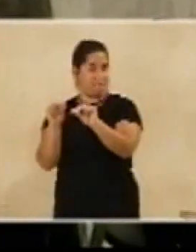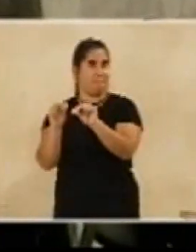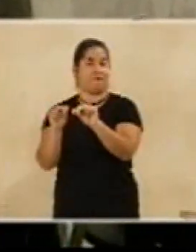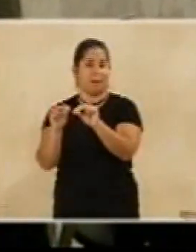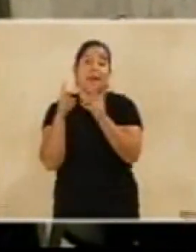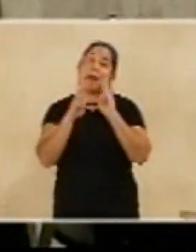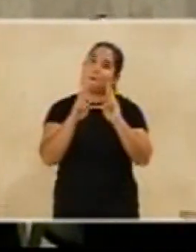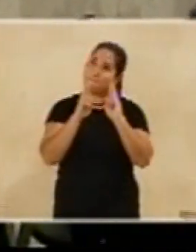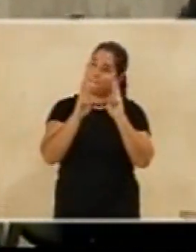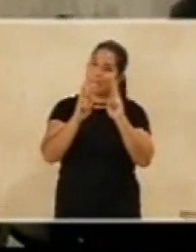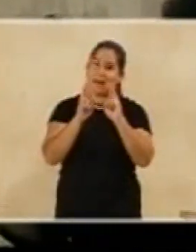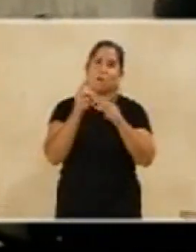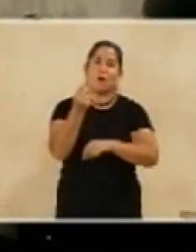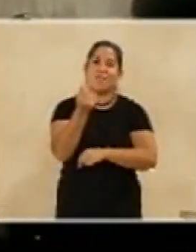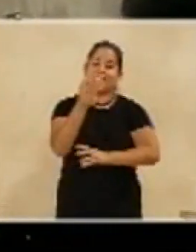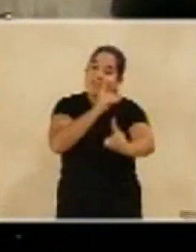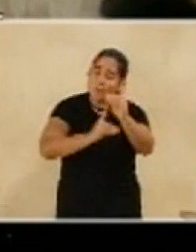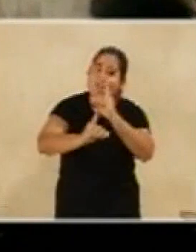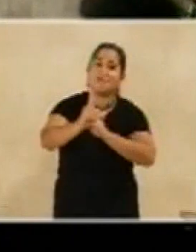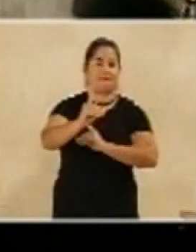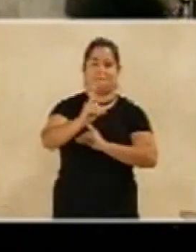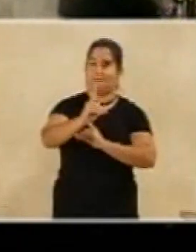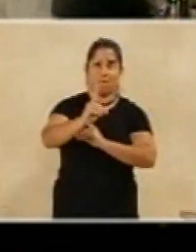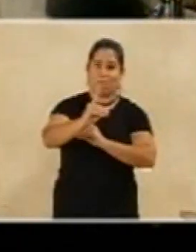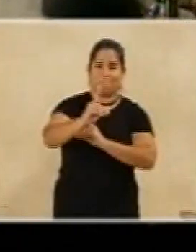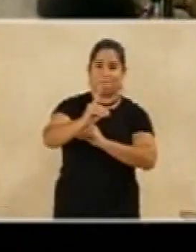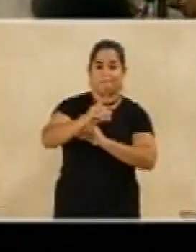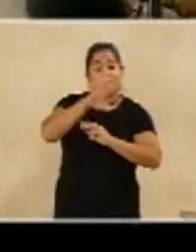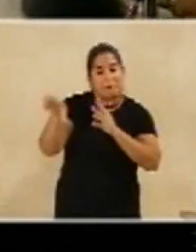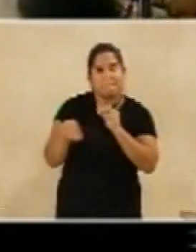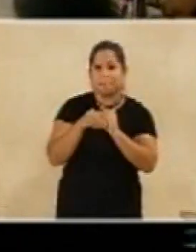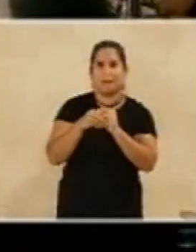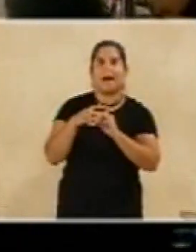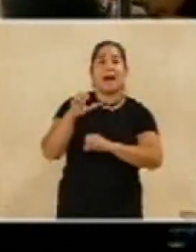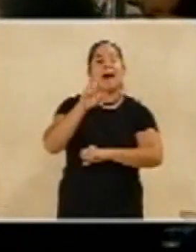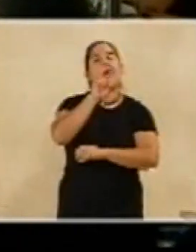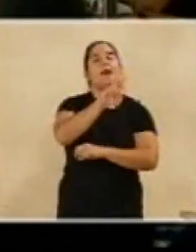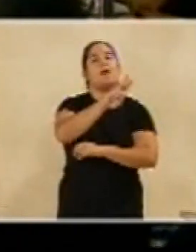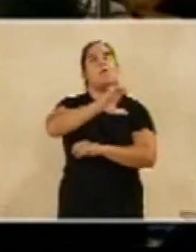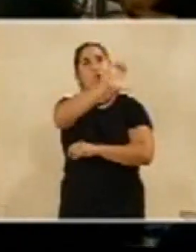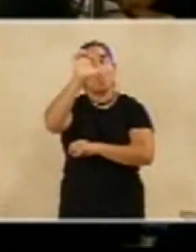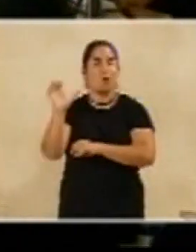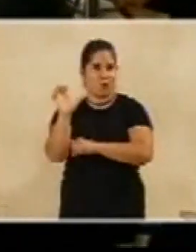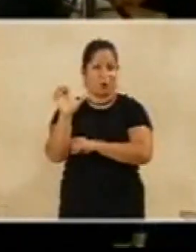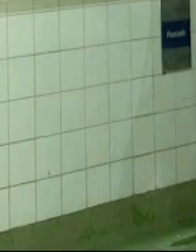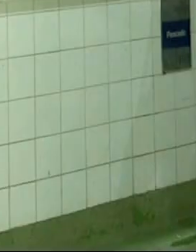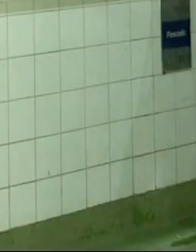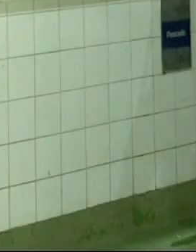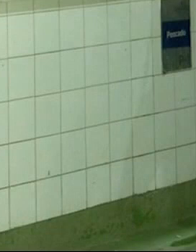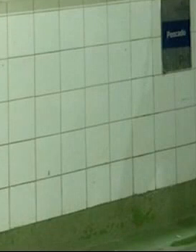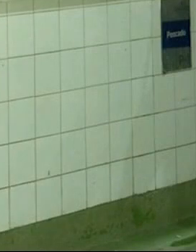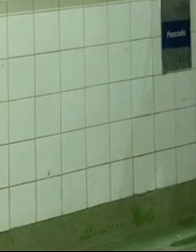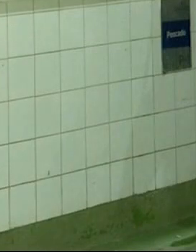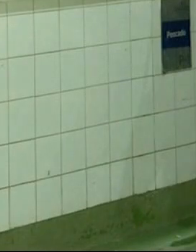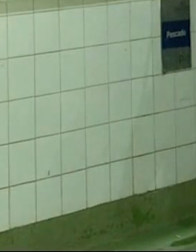tengamos que devolver ningún dinero con recargo a la Unión Europea por no haber ejecutado a tiempo esta tan necesaria